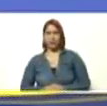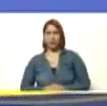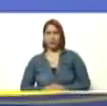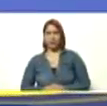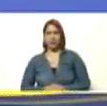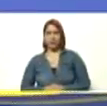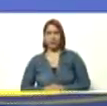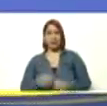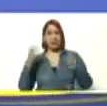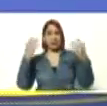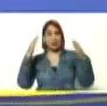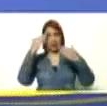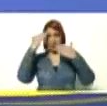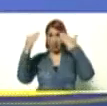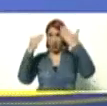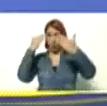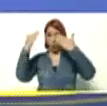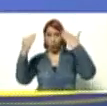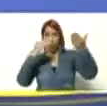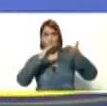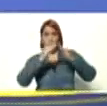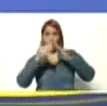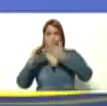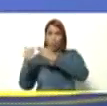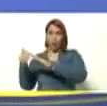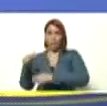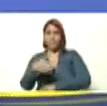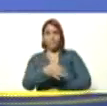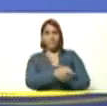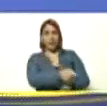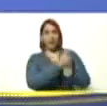Y saludo a las comunidades pescadores y pescadoras.